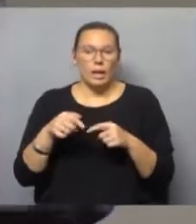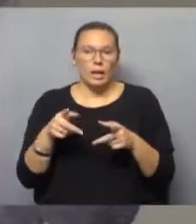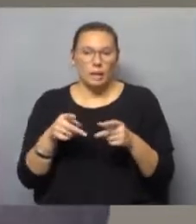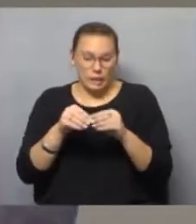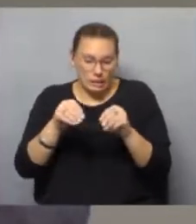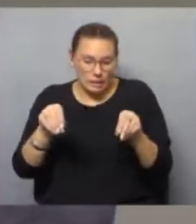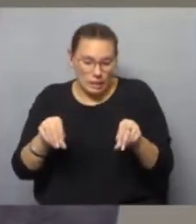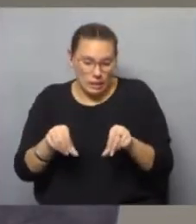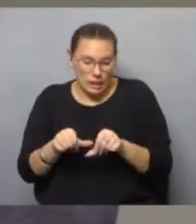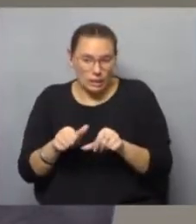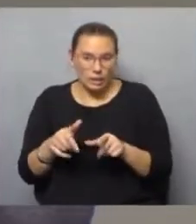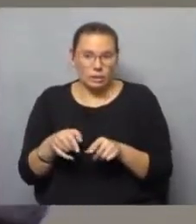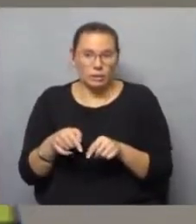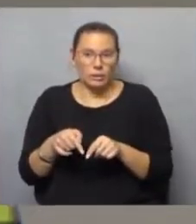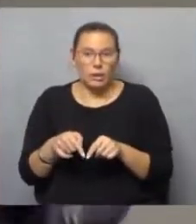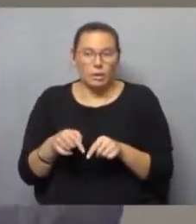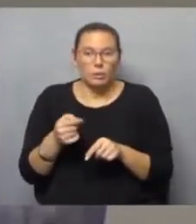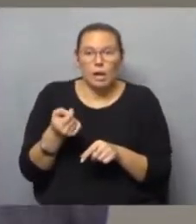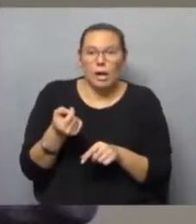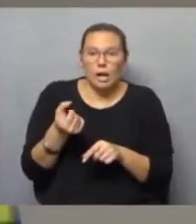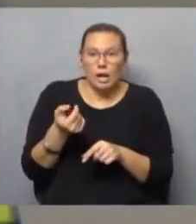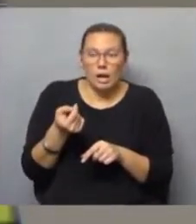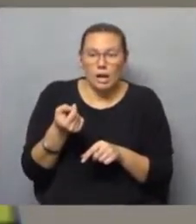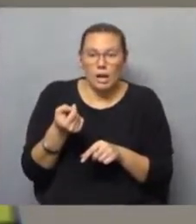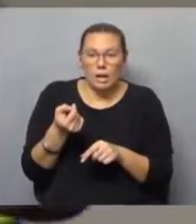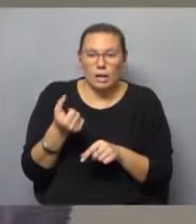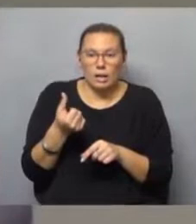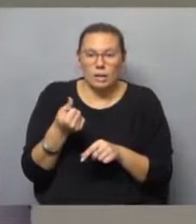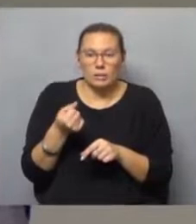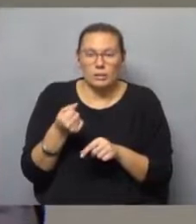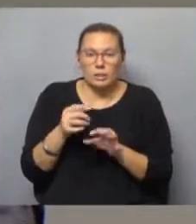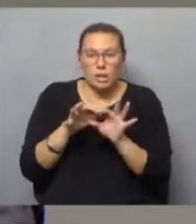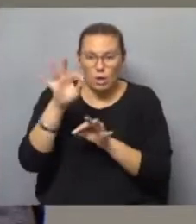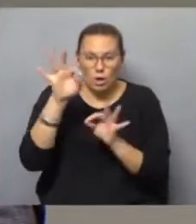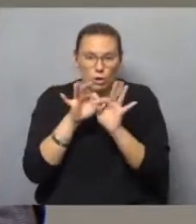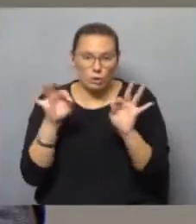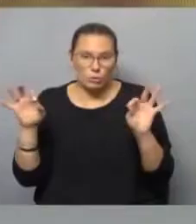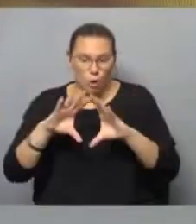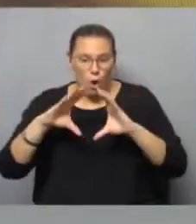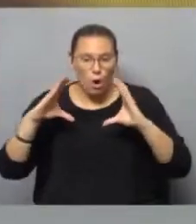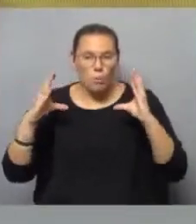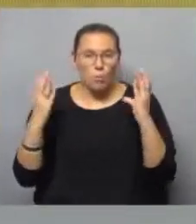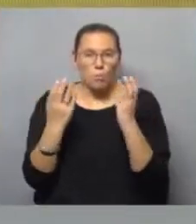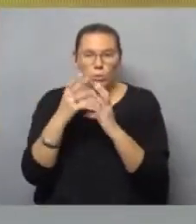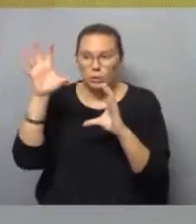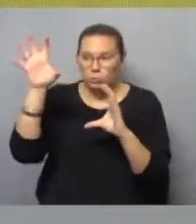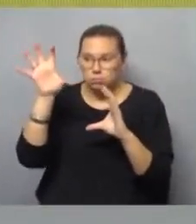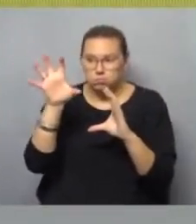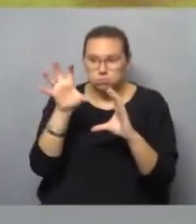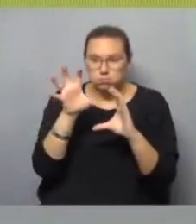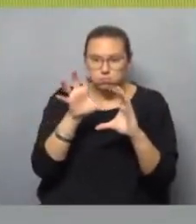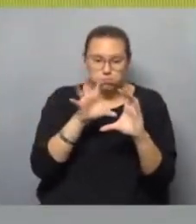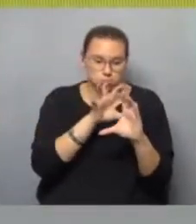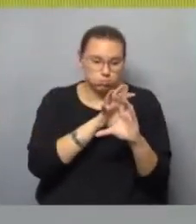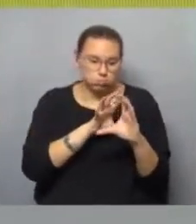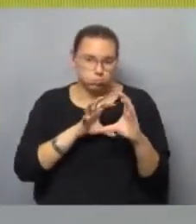tierra, para definir de alguna manera, estuvo prácticamente en todas las latitudes y longitudes del globo terráqueo. Recorrió bastante, sí, en